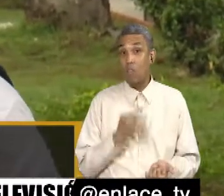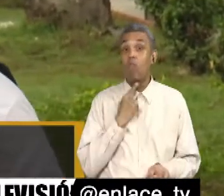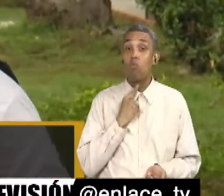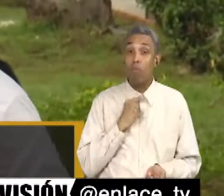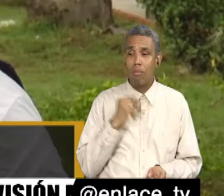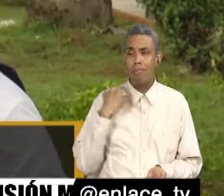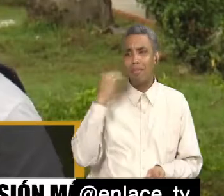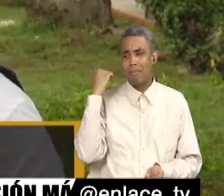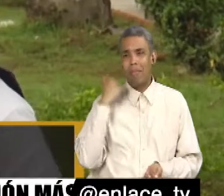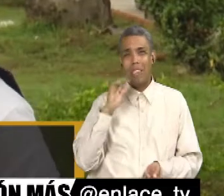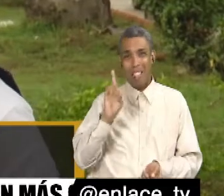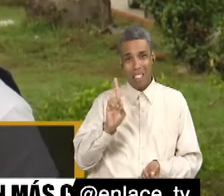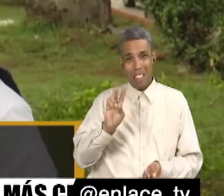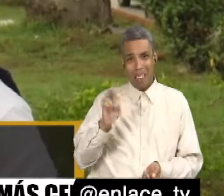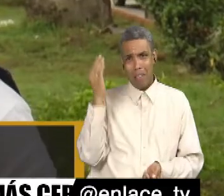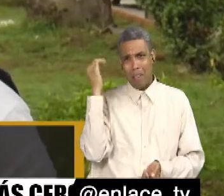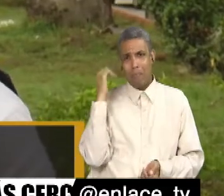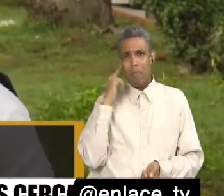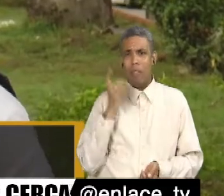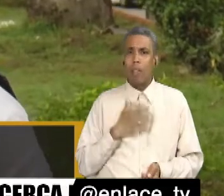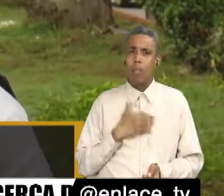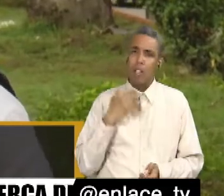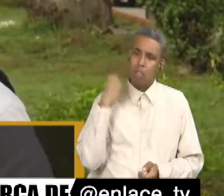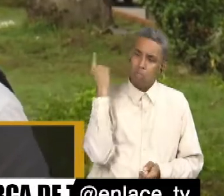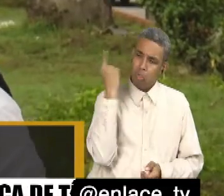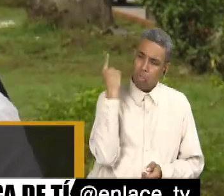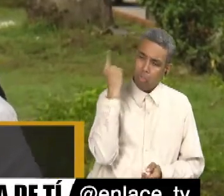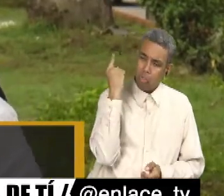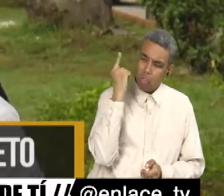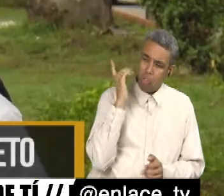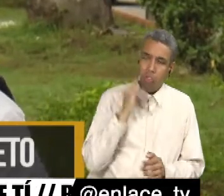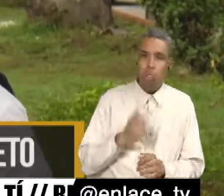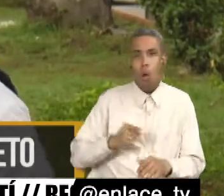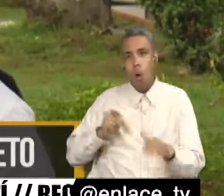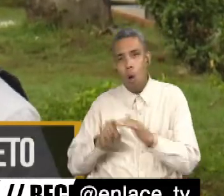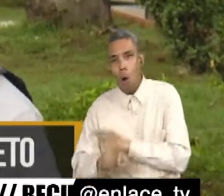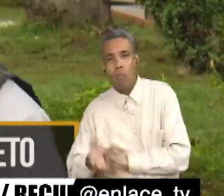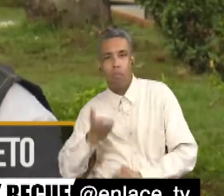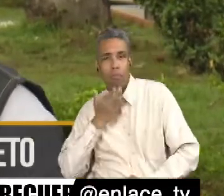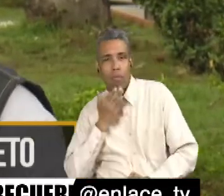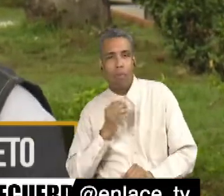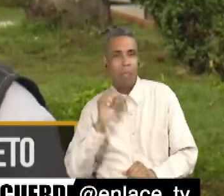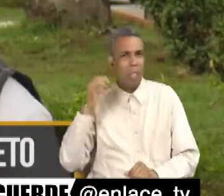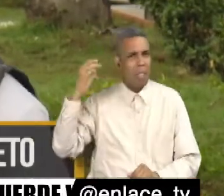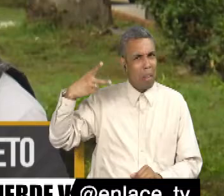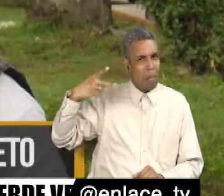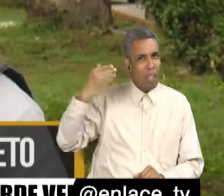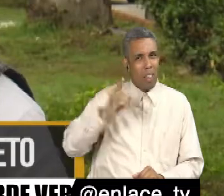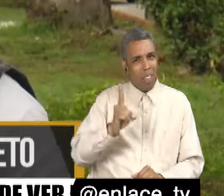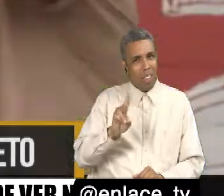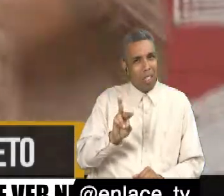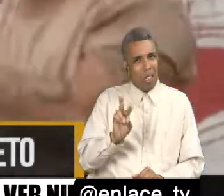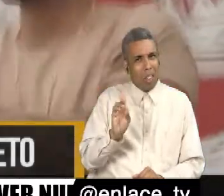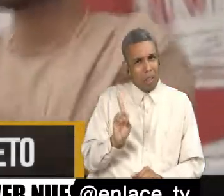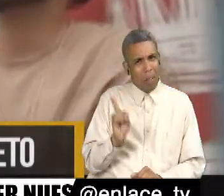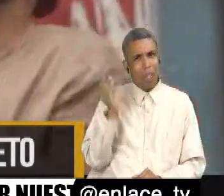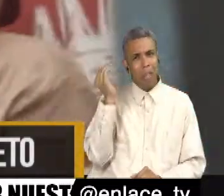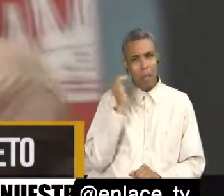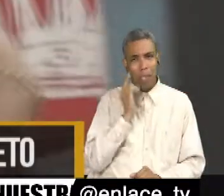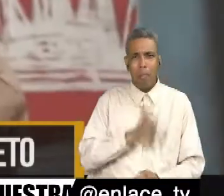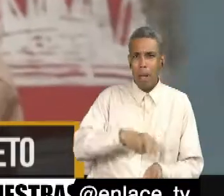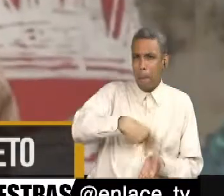anteriores producciones. Una se llama Solo Aventura, la otra se llama Bailo Contigo, que es una fusión de cumbia que nos funcionó bastante